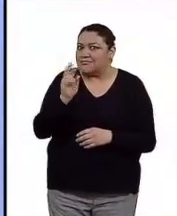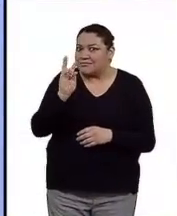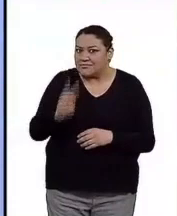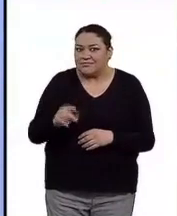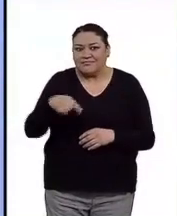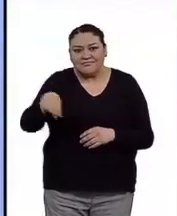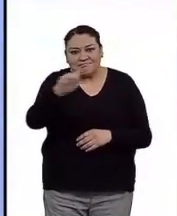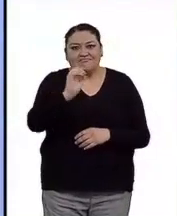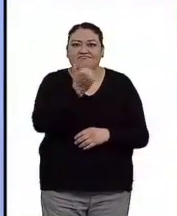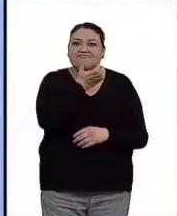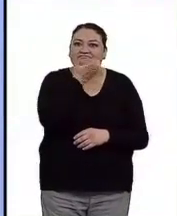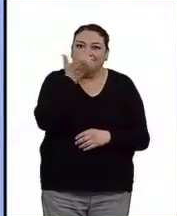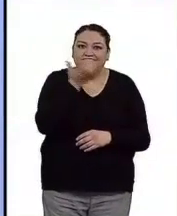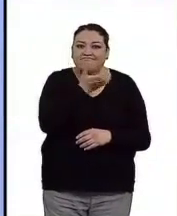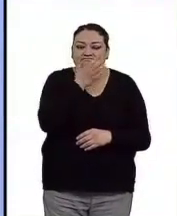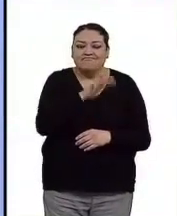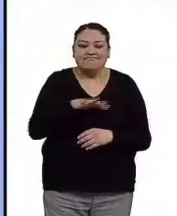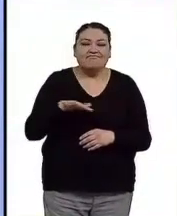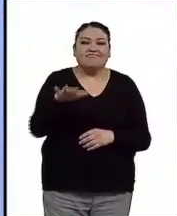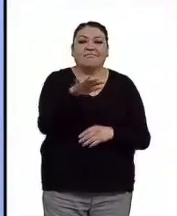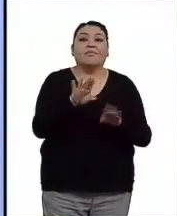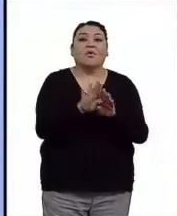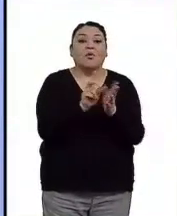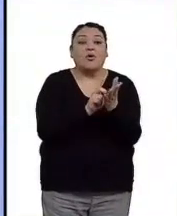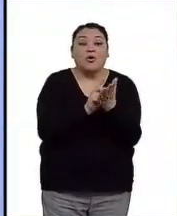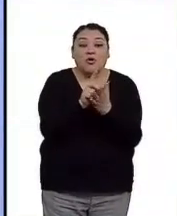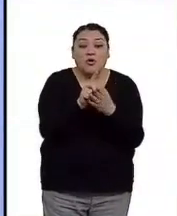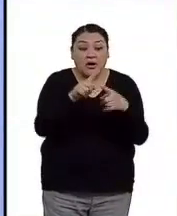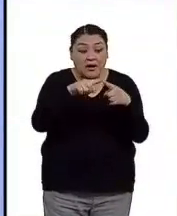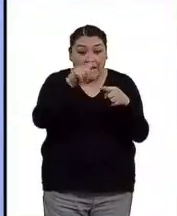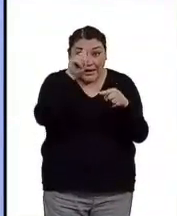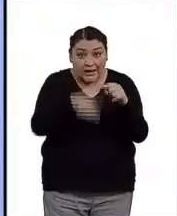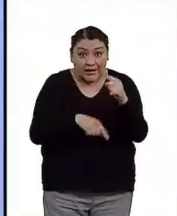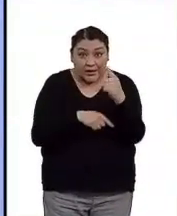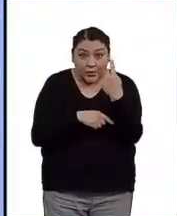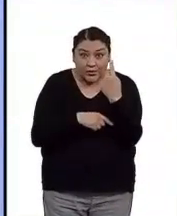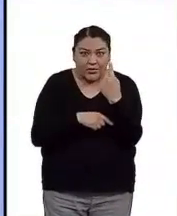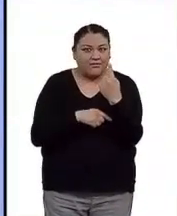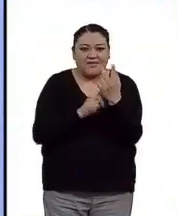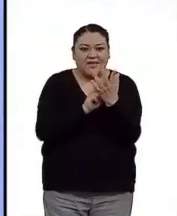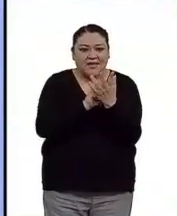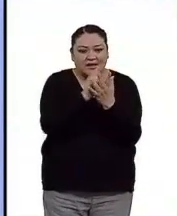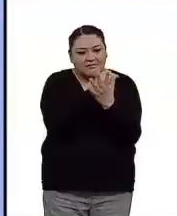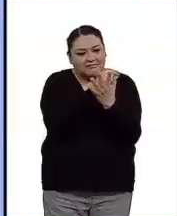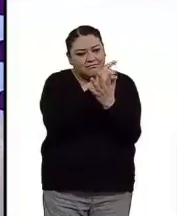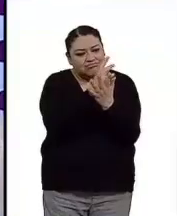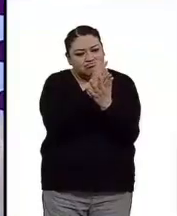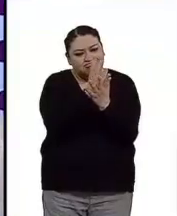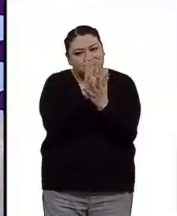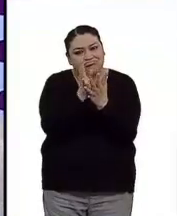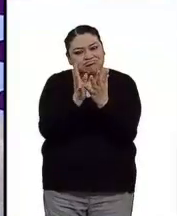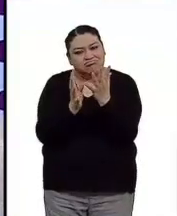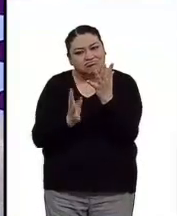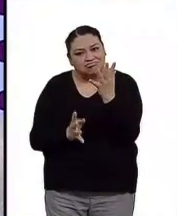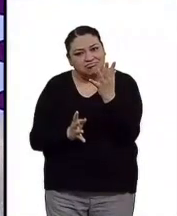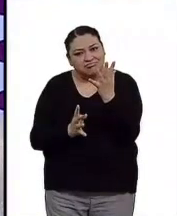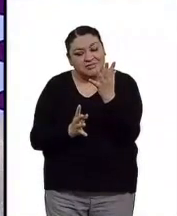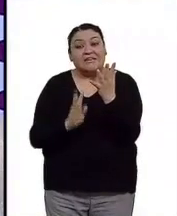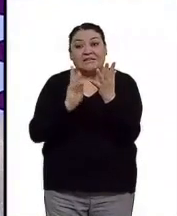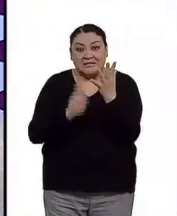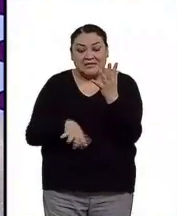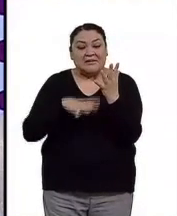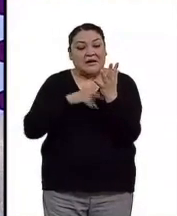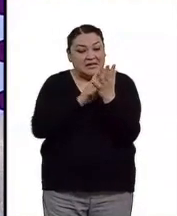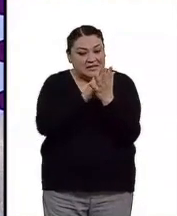de prácticas no nada más lesionan un derecho, o sea, que tienen una multiplicidad de violaciones que pues, también hay